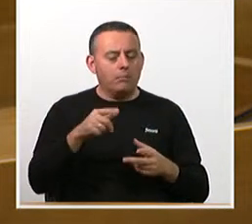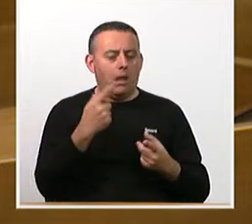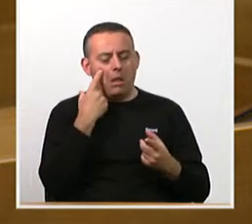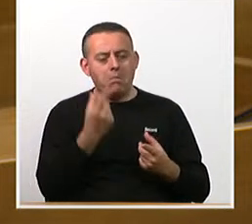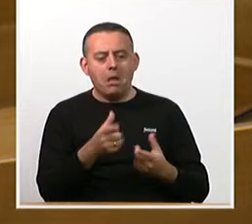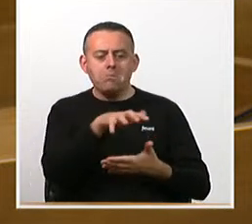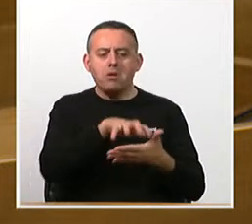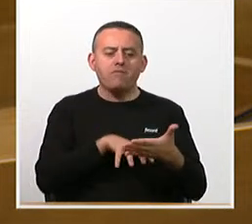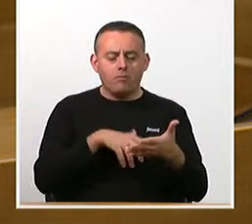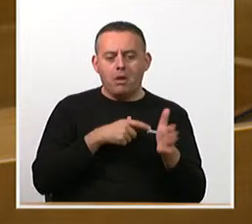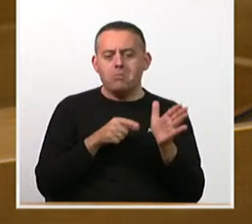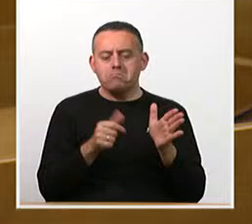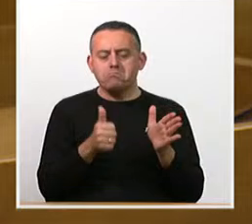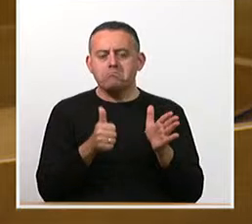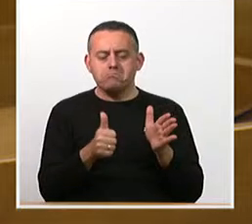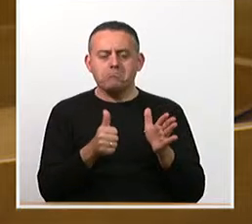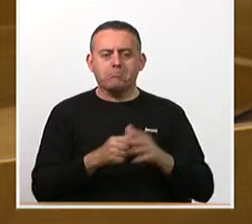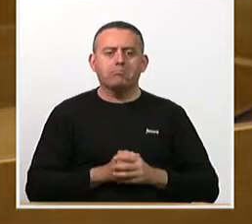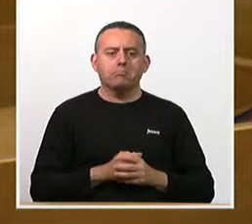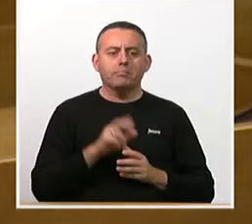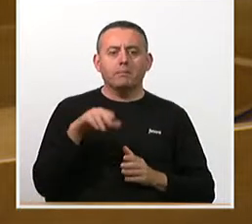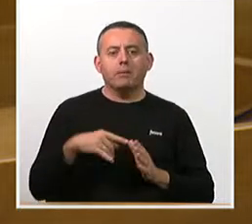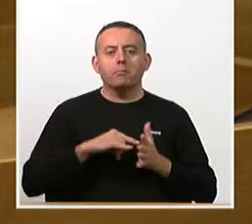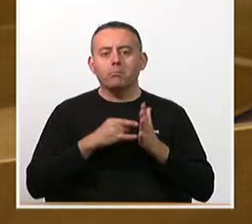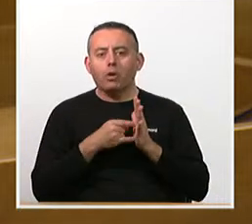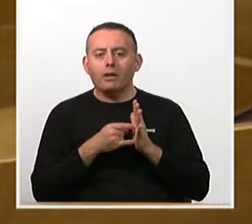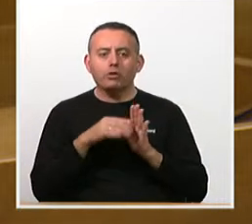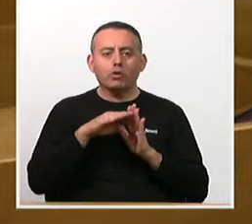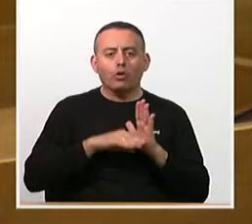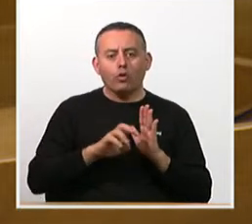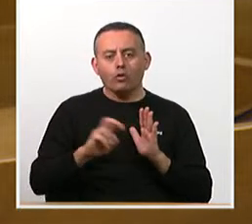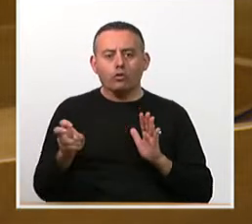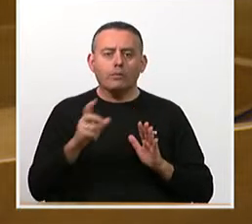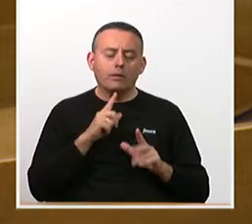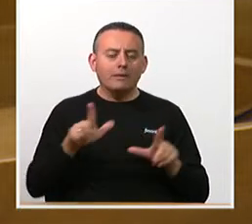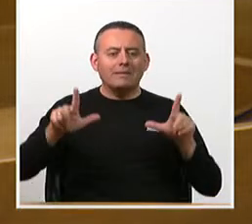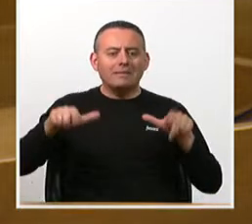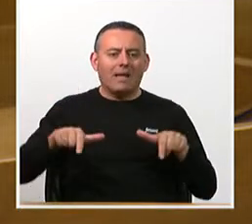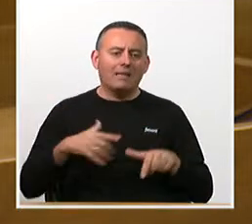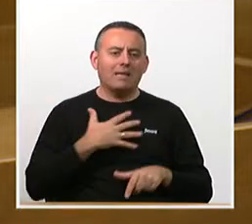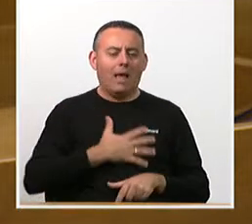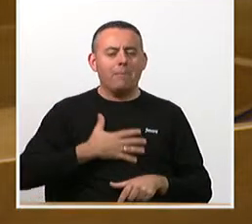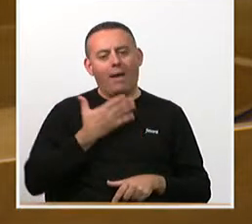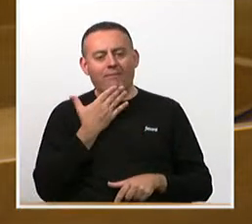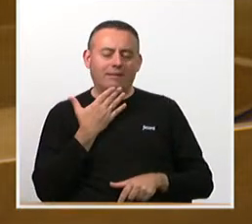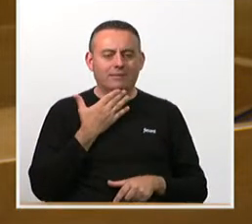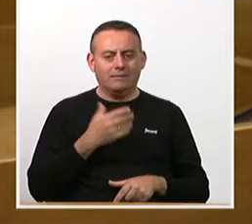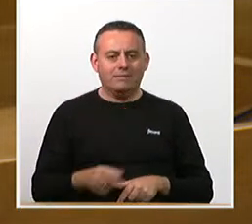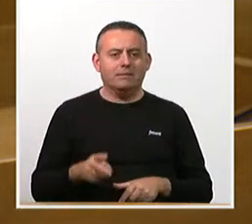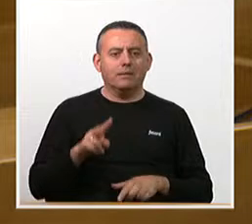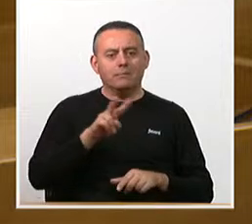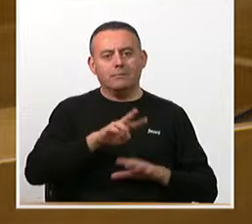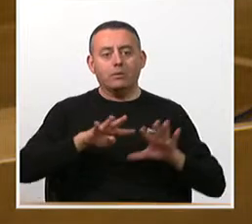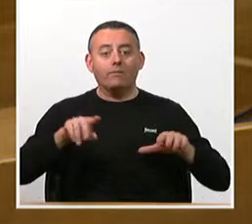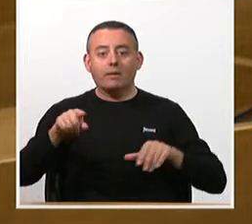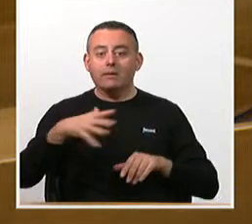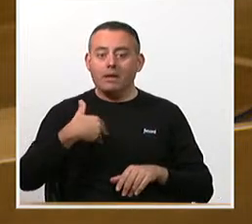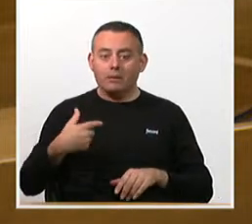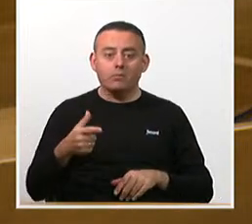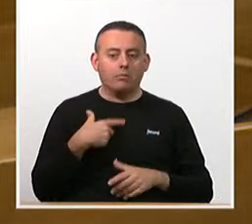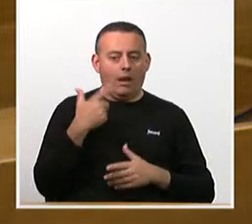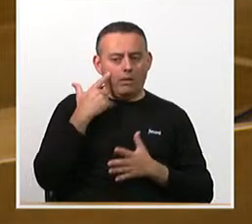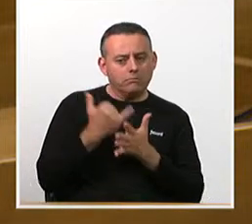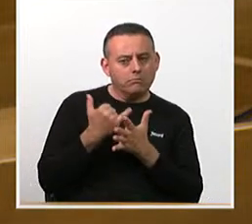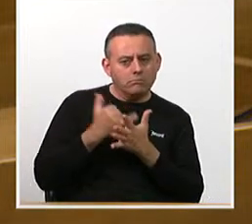otros otros proyectos con como las salas amables con 39 equipos para montaje en partidos judiciales que permitan documentar debidamente las pruebas